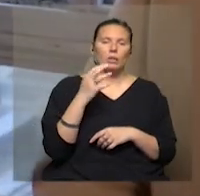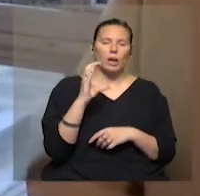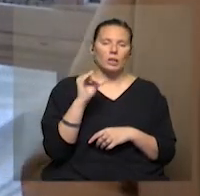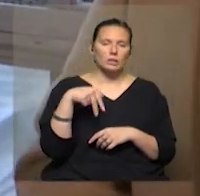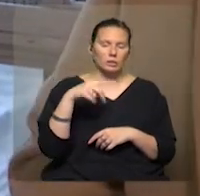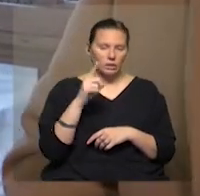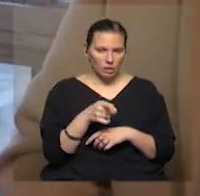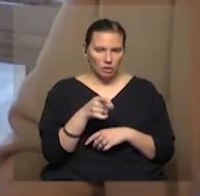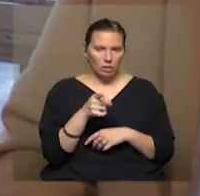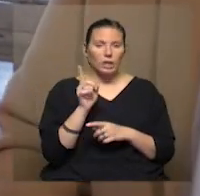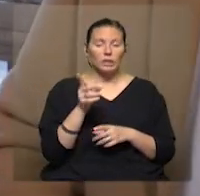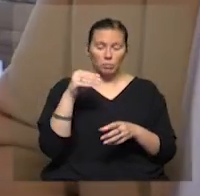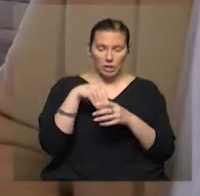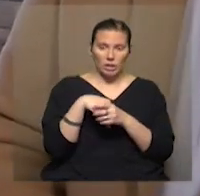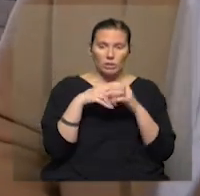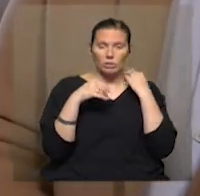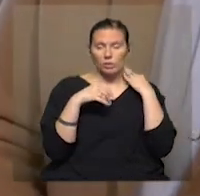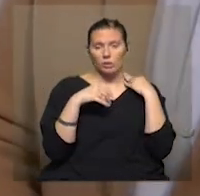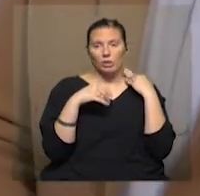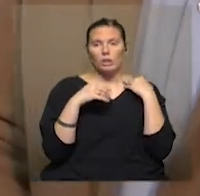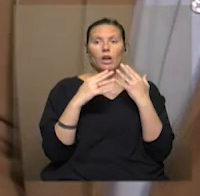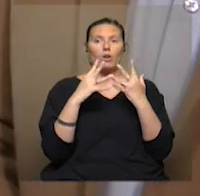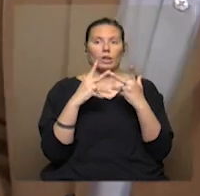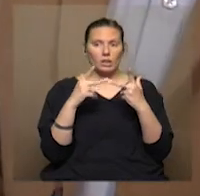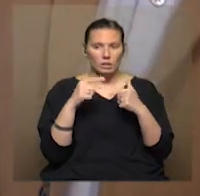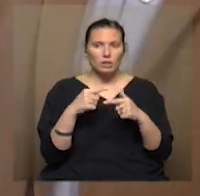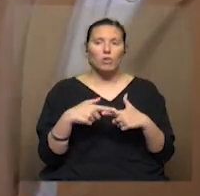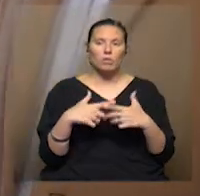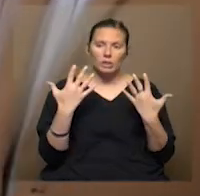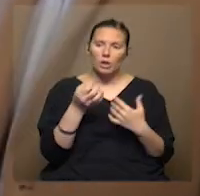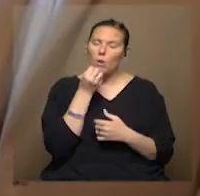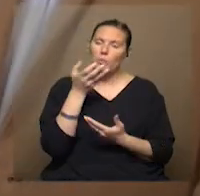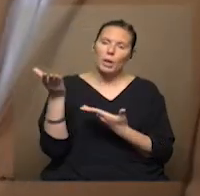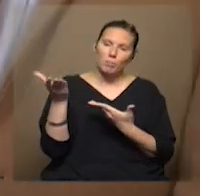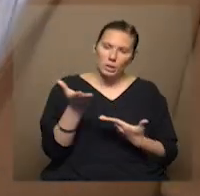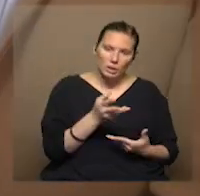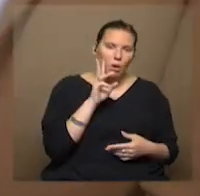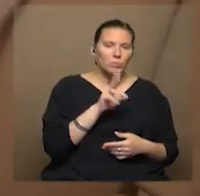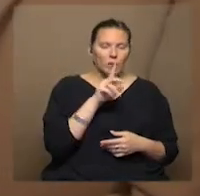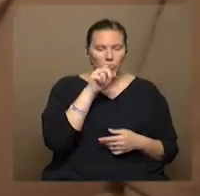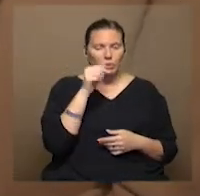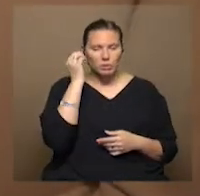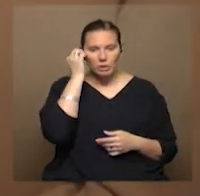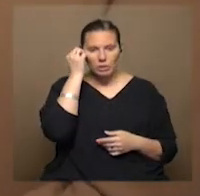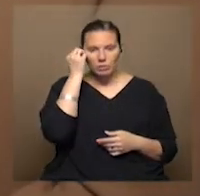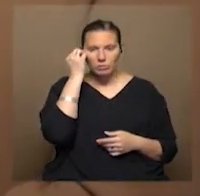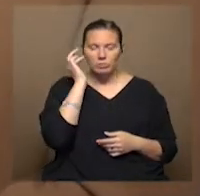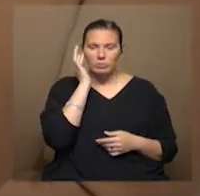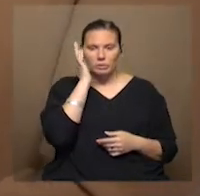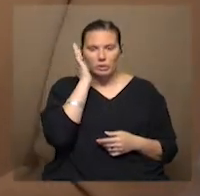está involucrado en la organización de todo este festejo. Bienvenido, Javier, a Mira Montevideo.